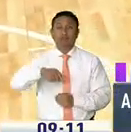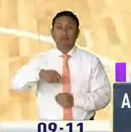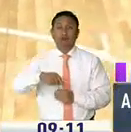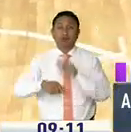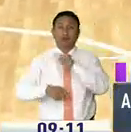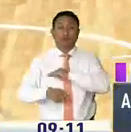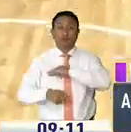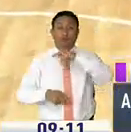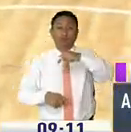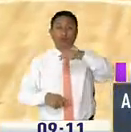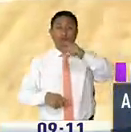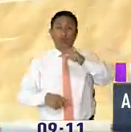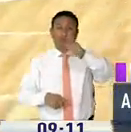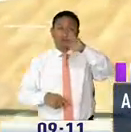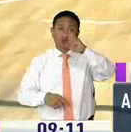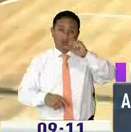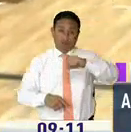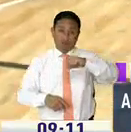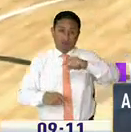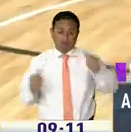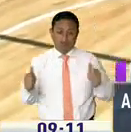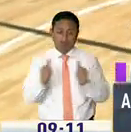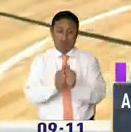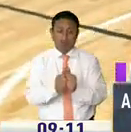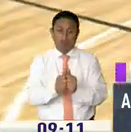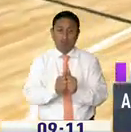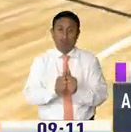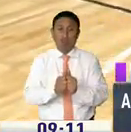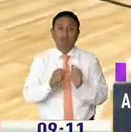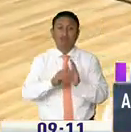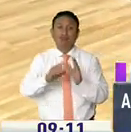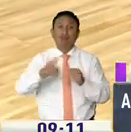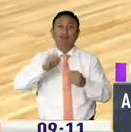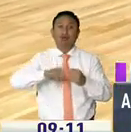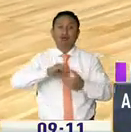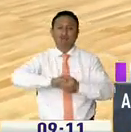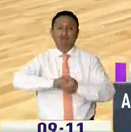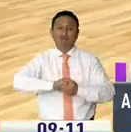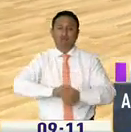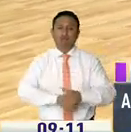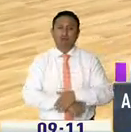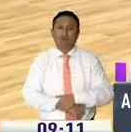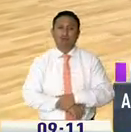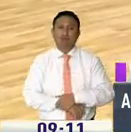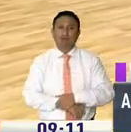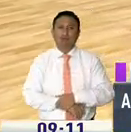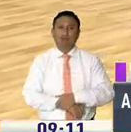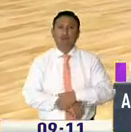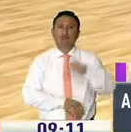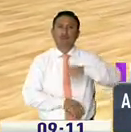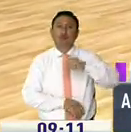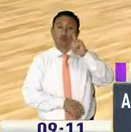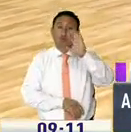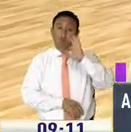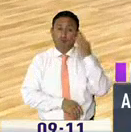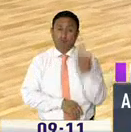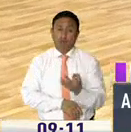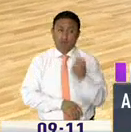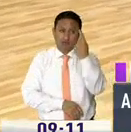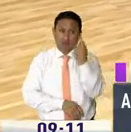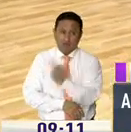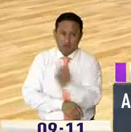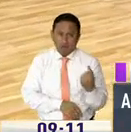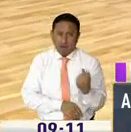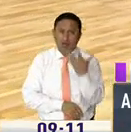Municipio de Quito estamos implementando a través de la Maratón de Donaciones Quito Solidaria. ¿Los kits durarán para una familia una semana,